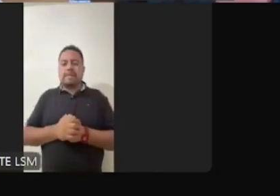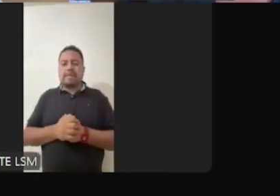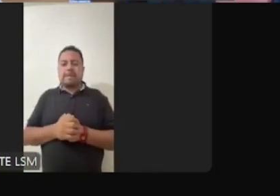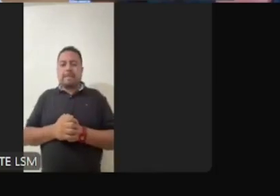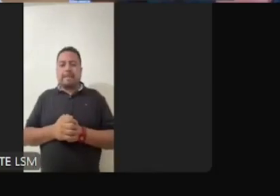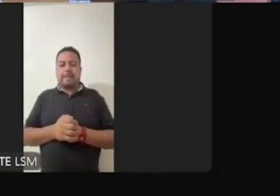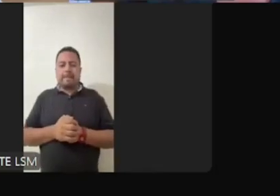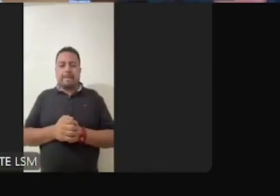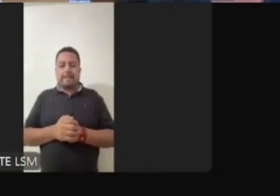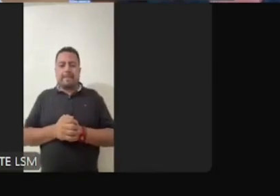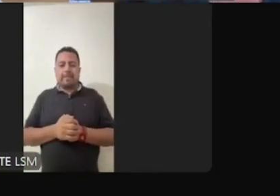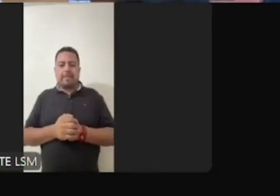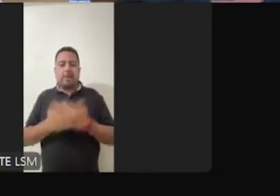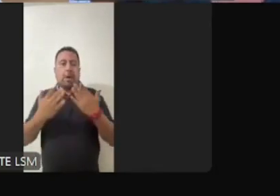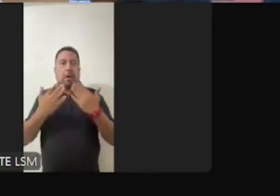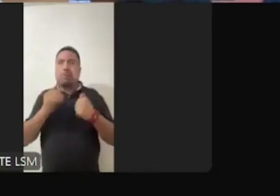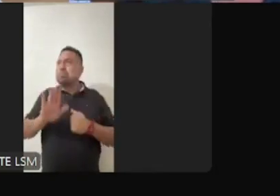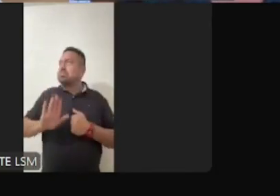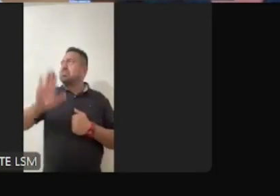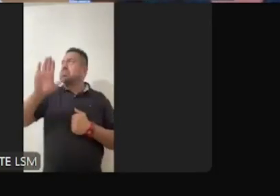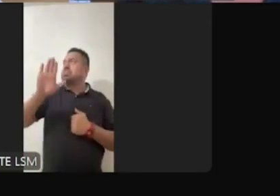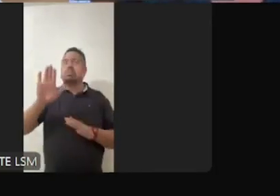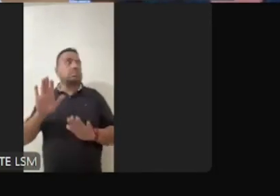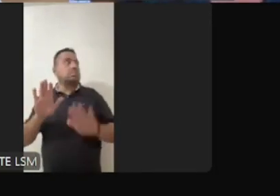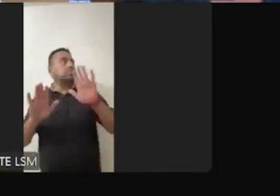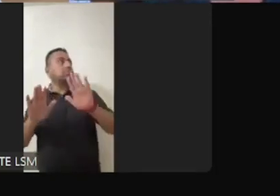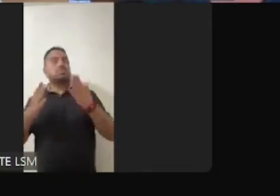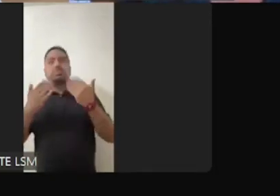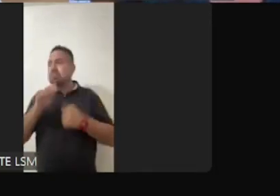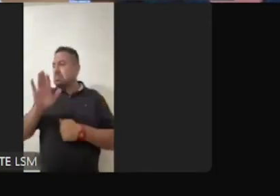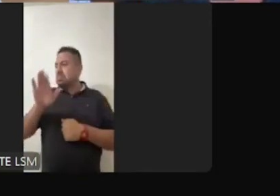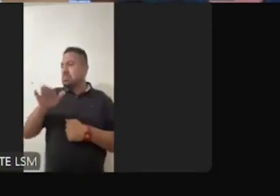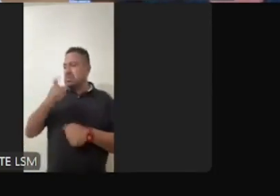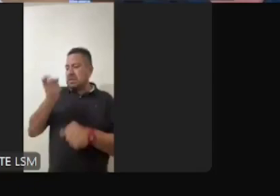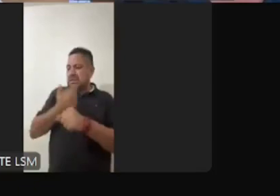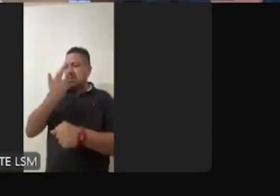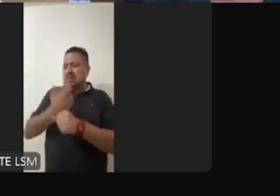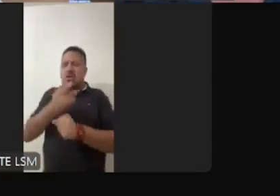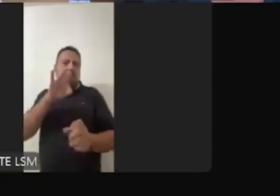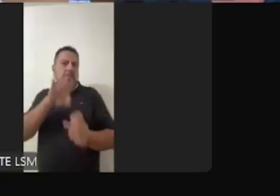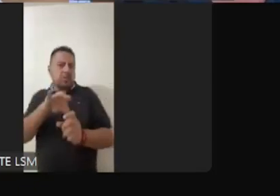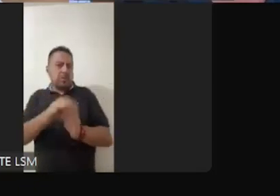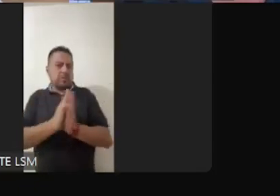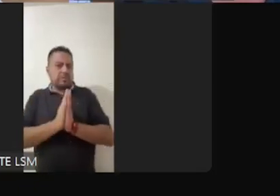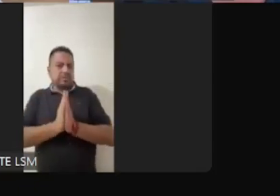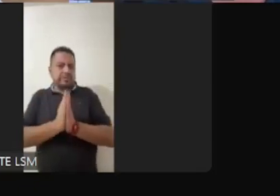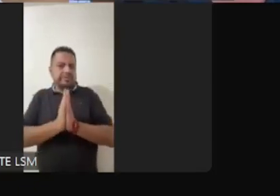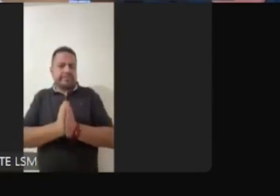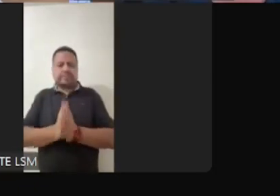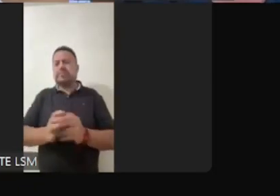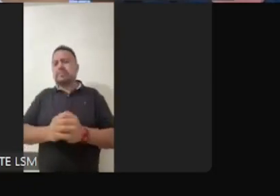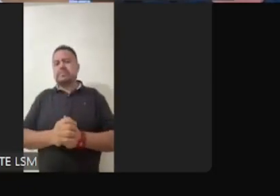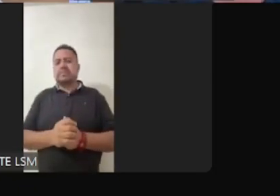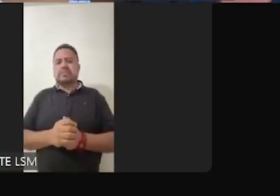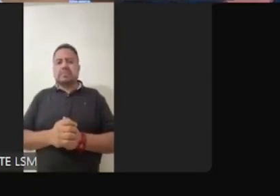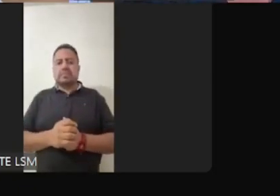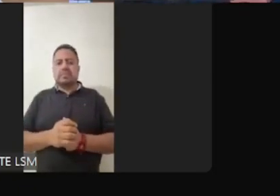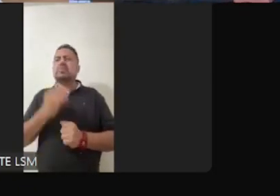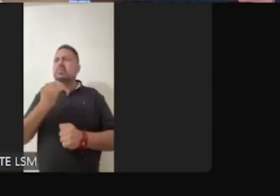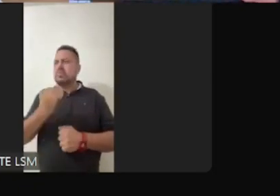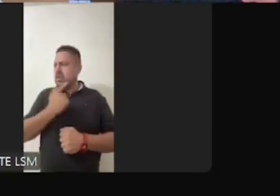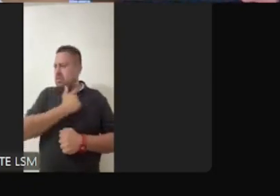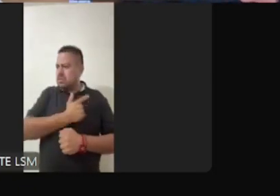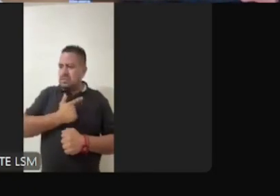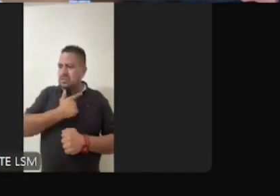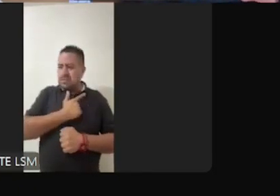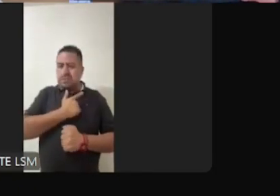plenarios no habiendo comentarios al respecto secretaria general tome la votación respectiva por favor con gusto magistrada